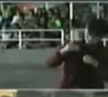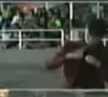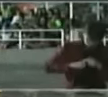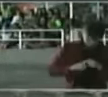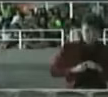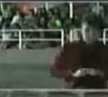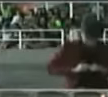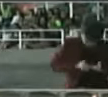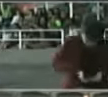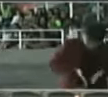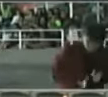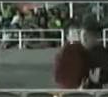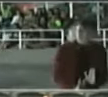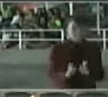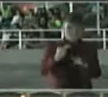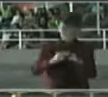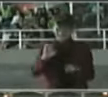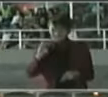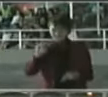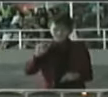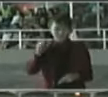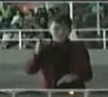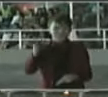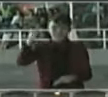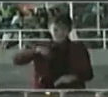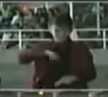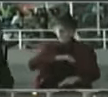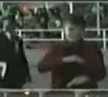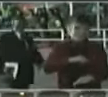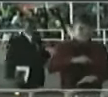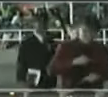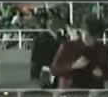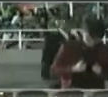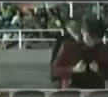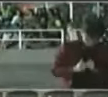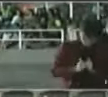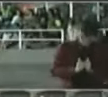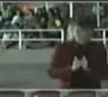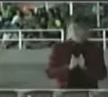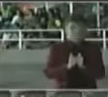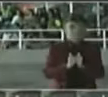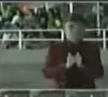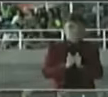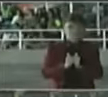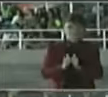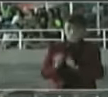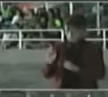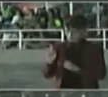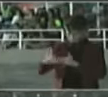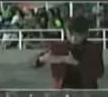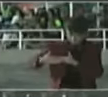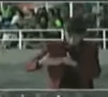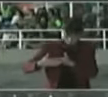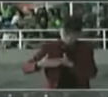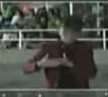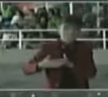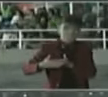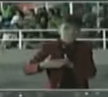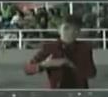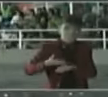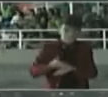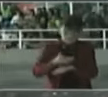Emmanuel, Dios con nosotros. Pasaron algunos años y eso que tanto se